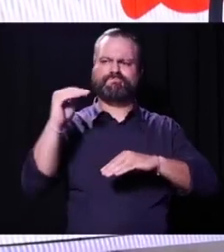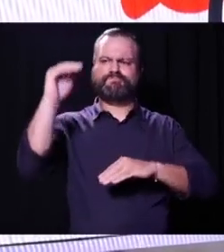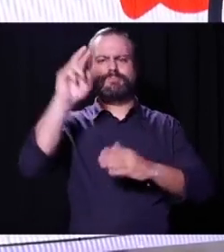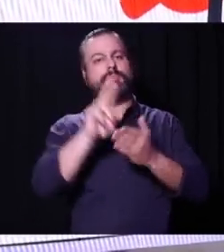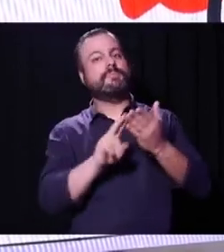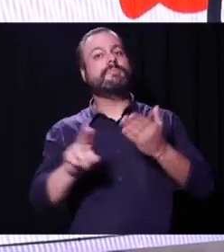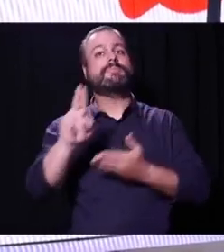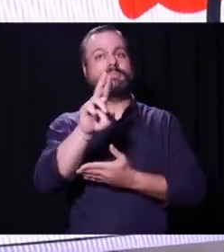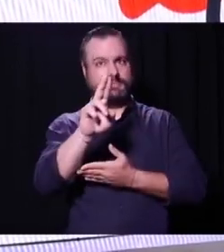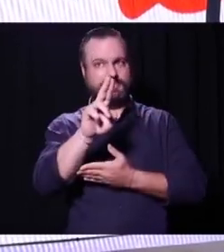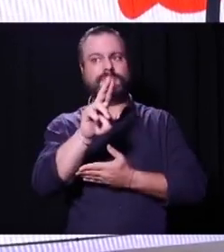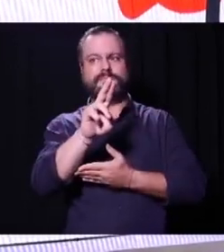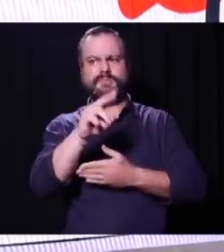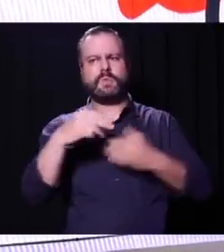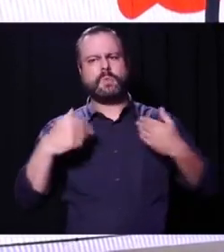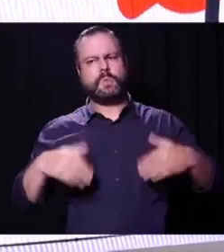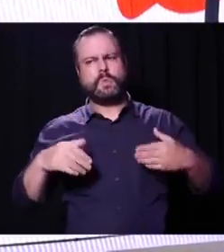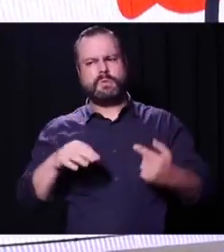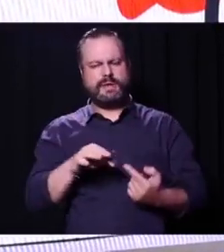de Texas en Austin.